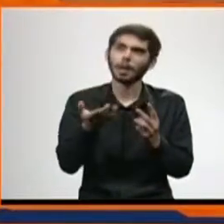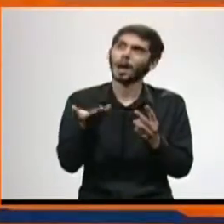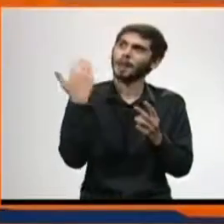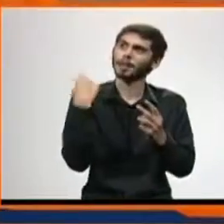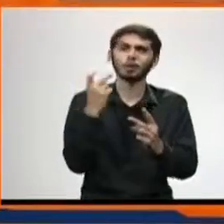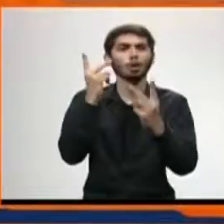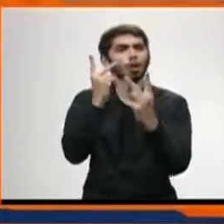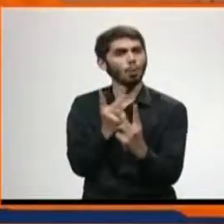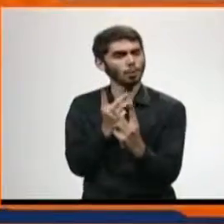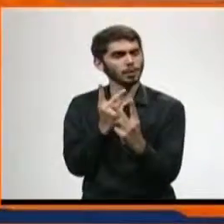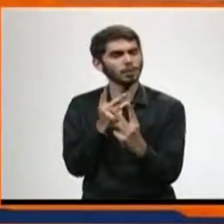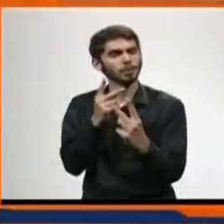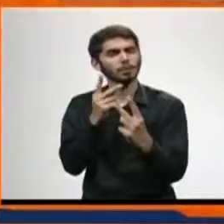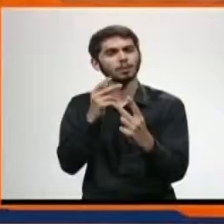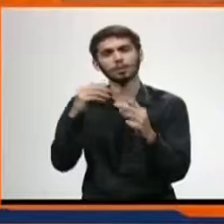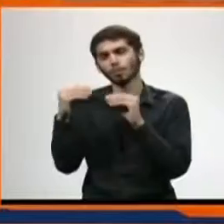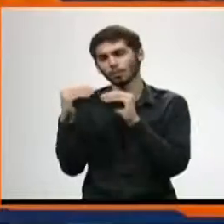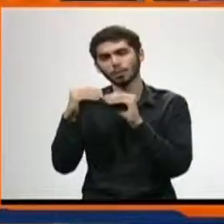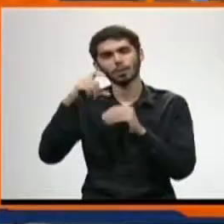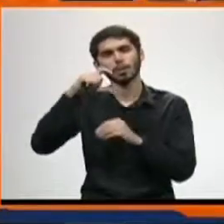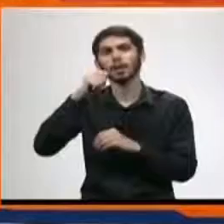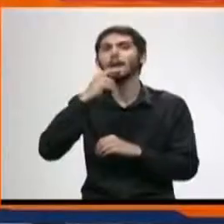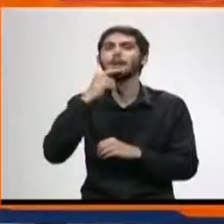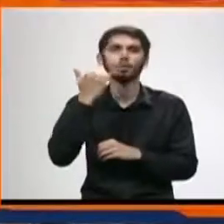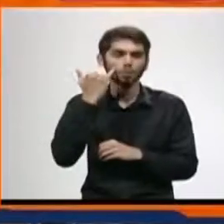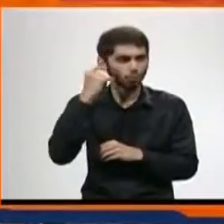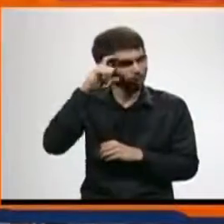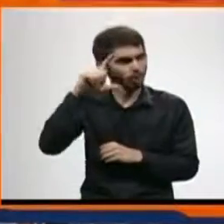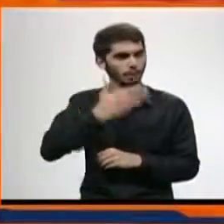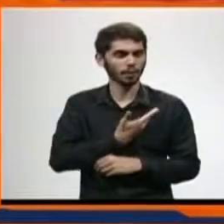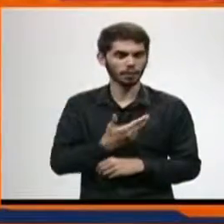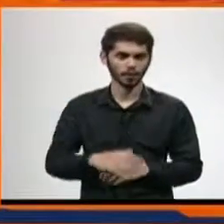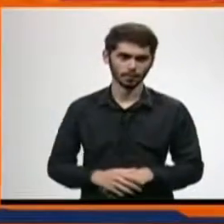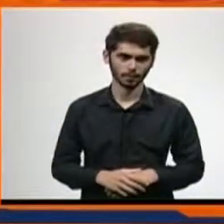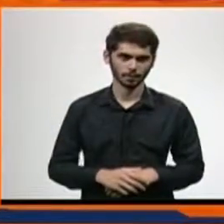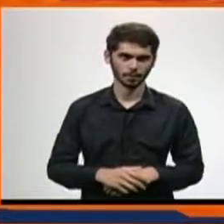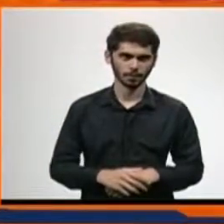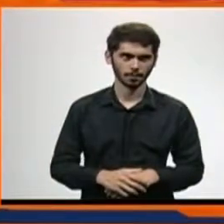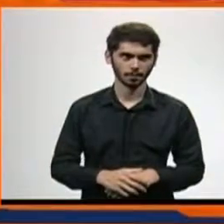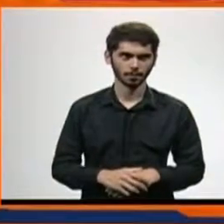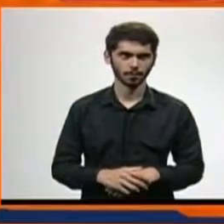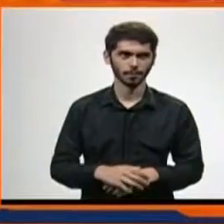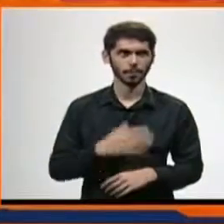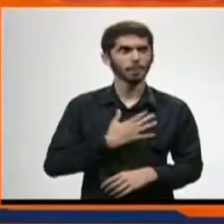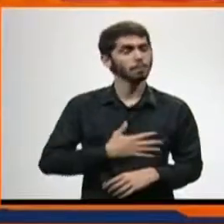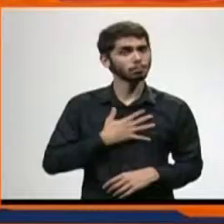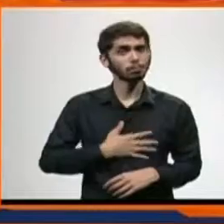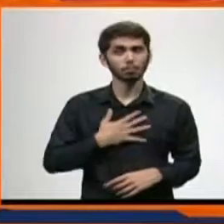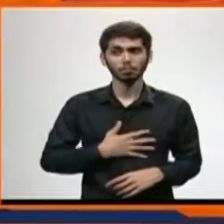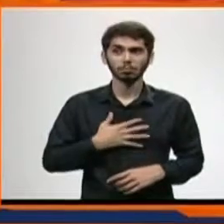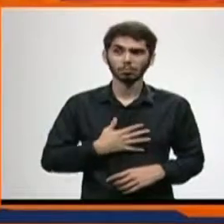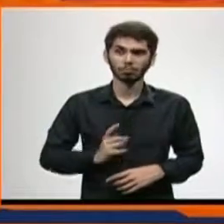junto a su compatriota Francisco kulev me queda un una satisfacción muy grande